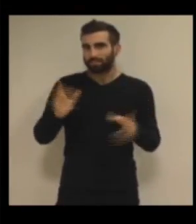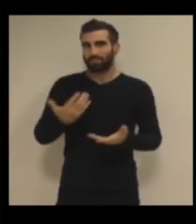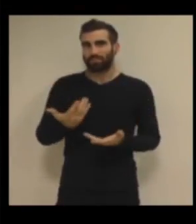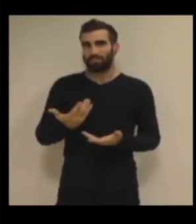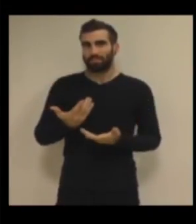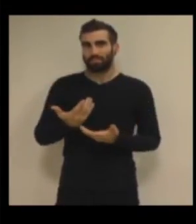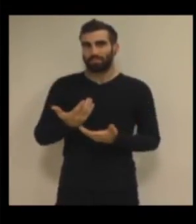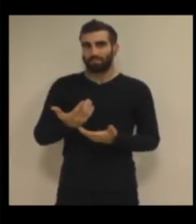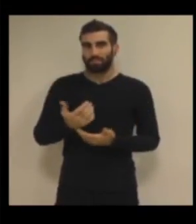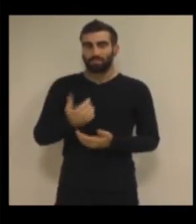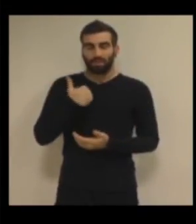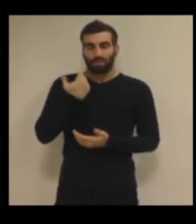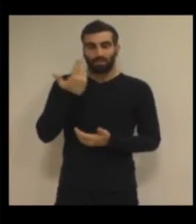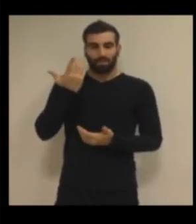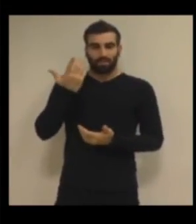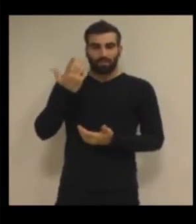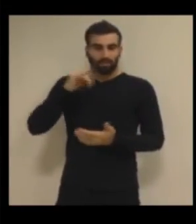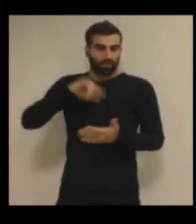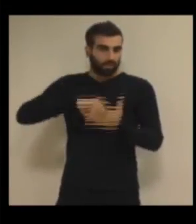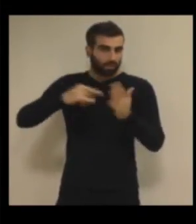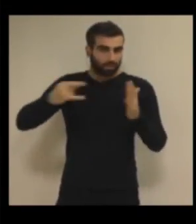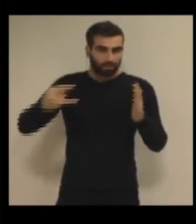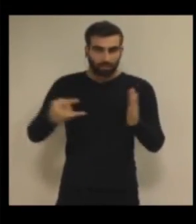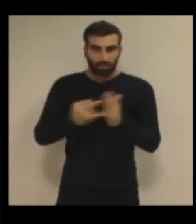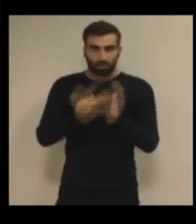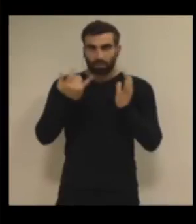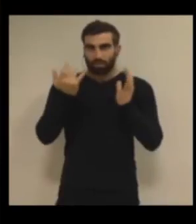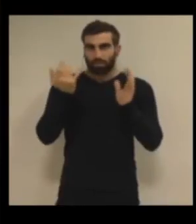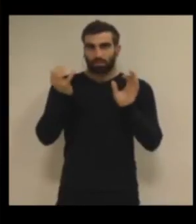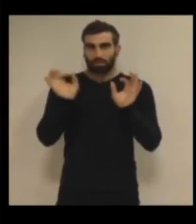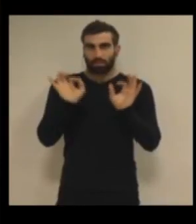y es que la tecnología